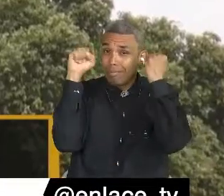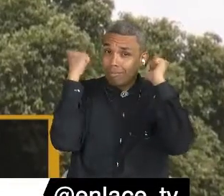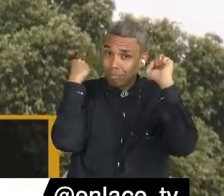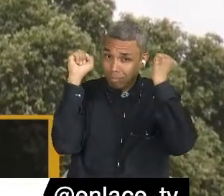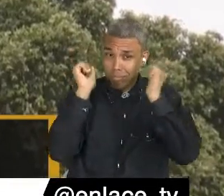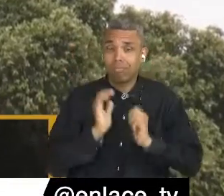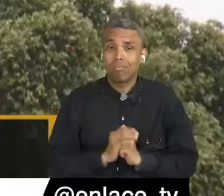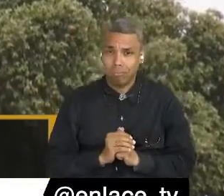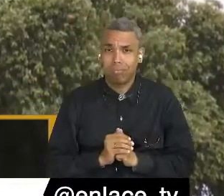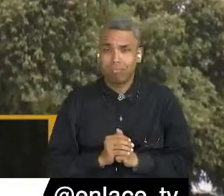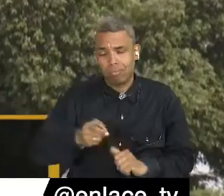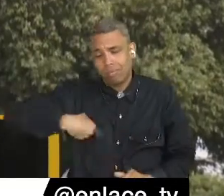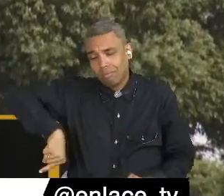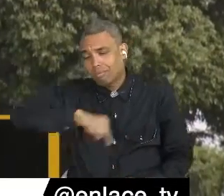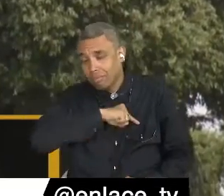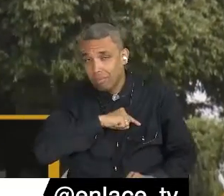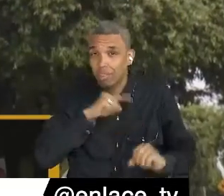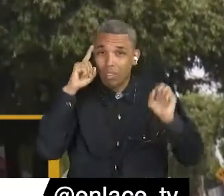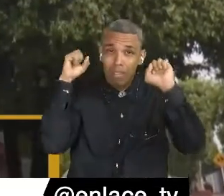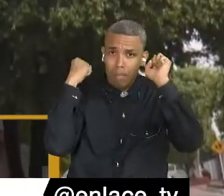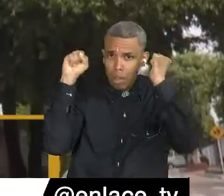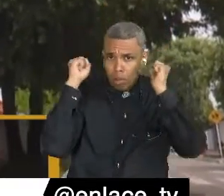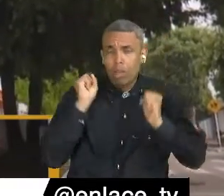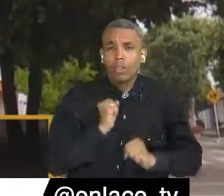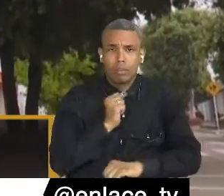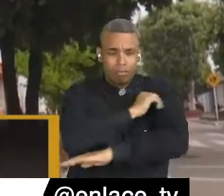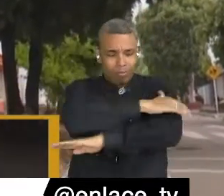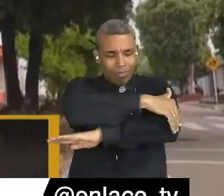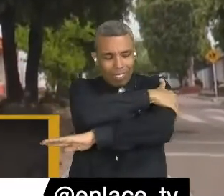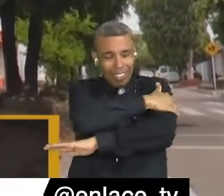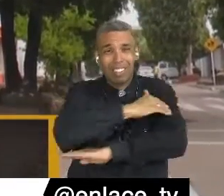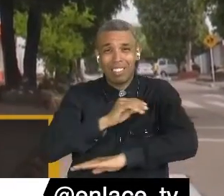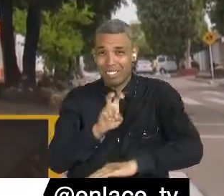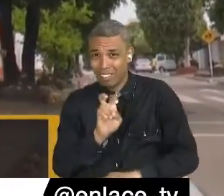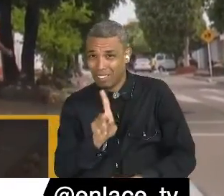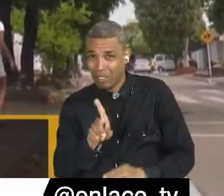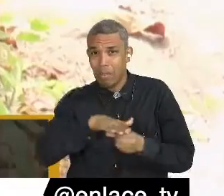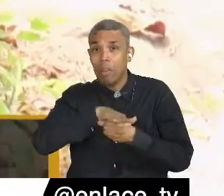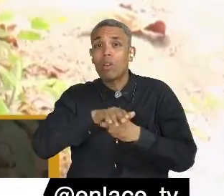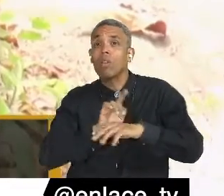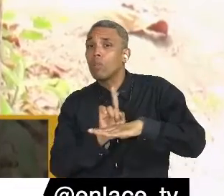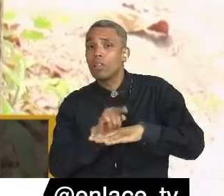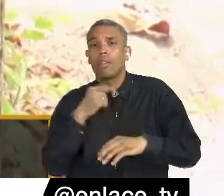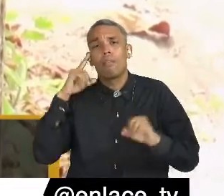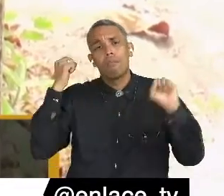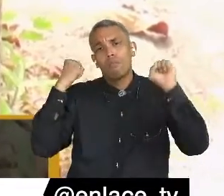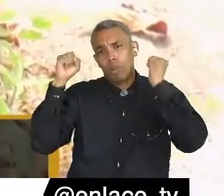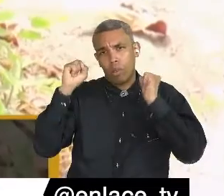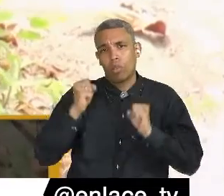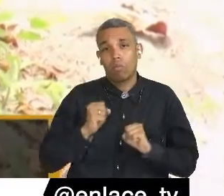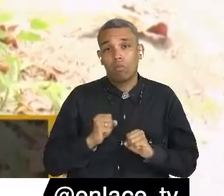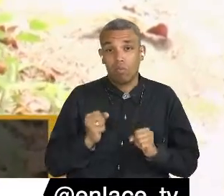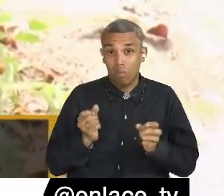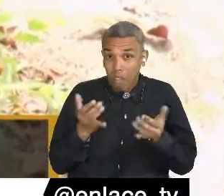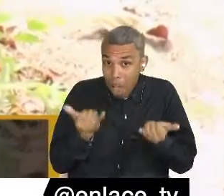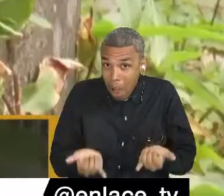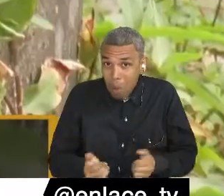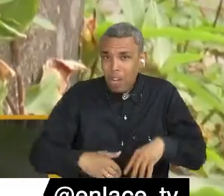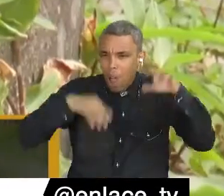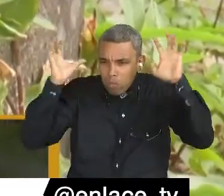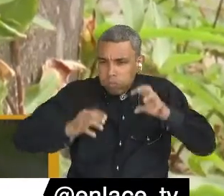problema para nosotros los habitantes acá de la calle 71 porque va a llegar la ola invernal y se